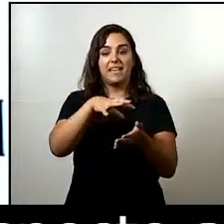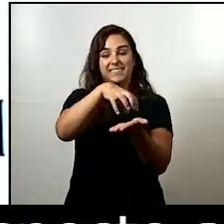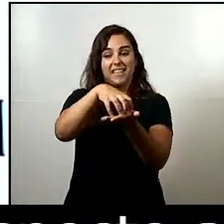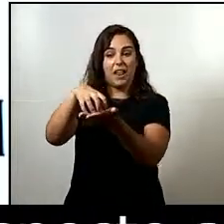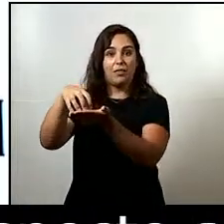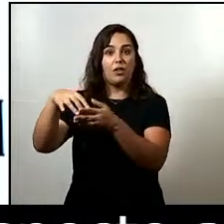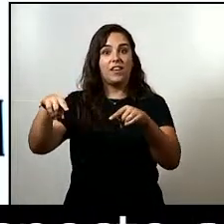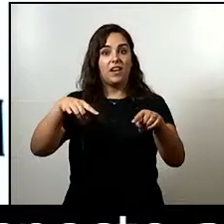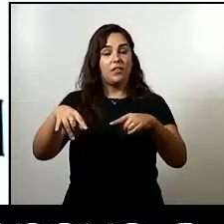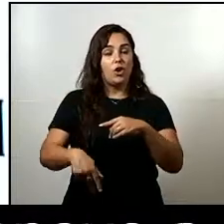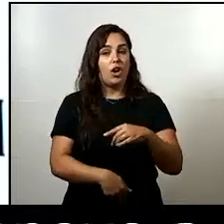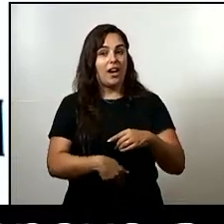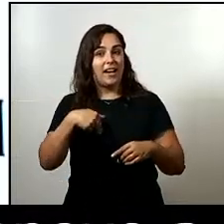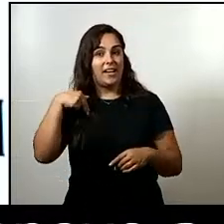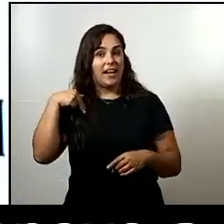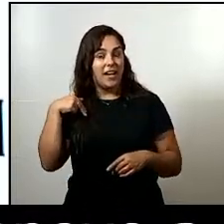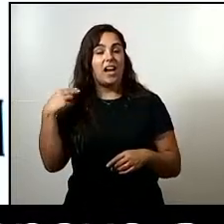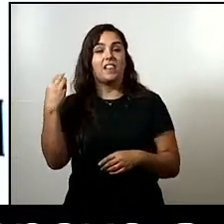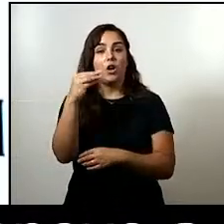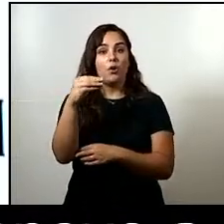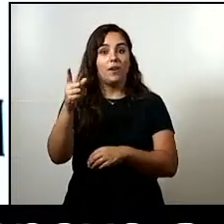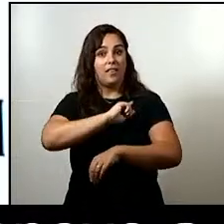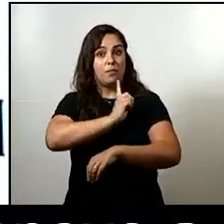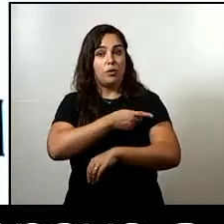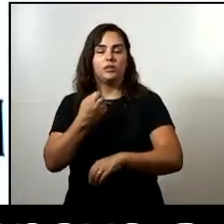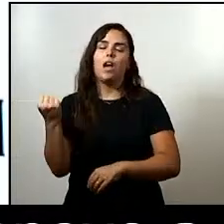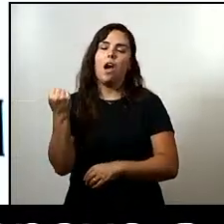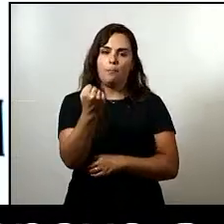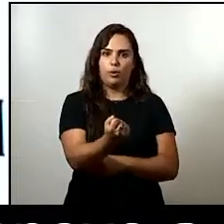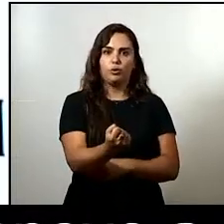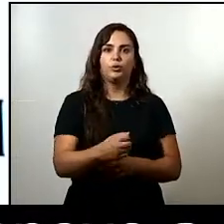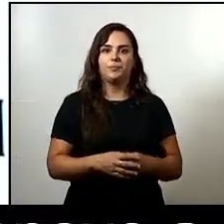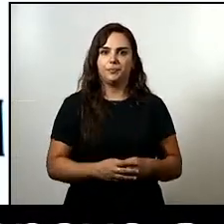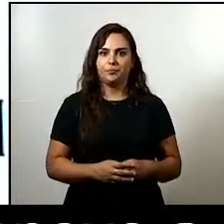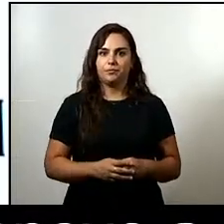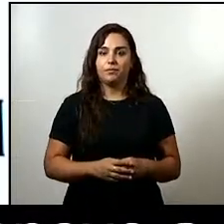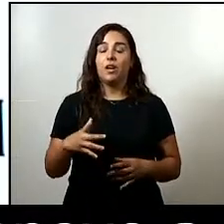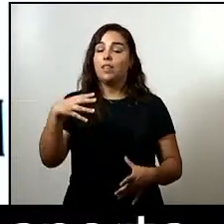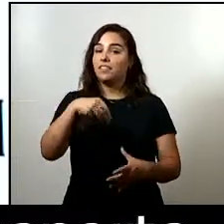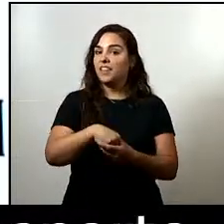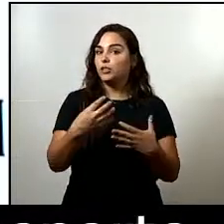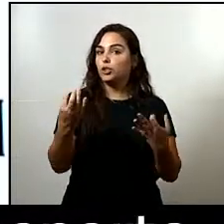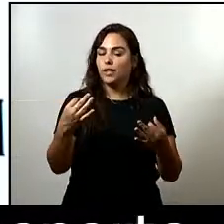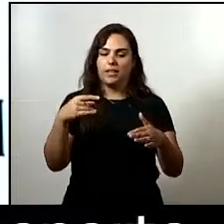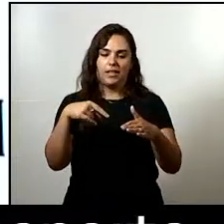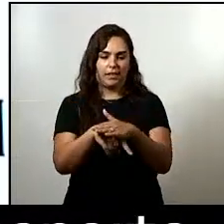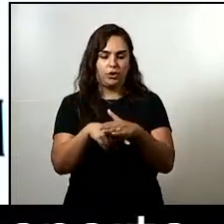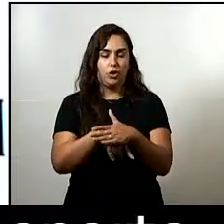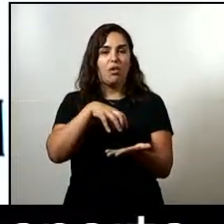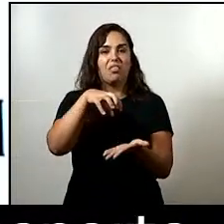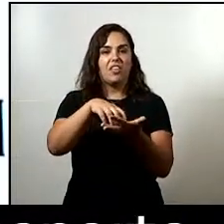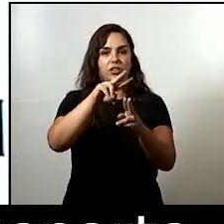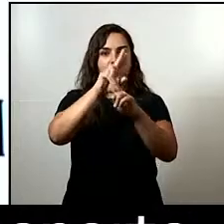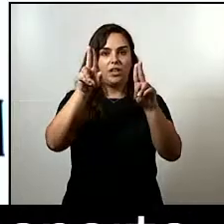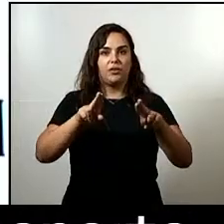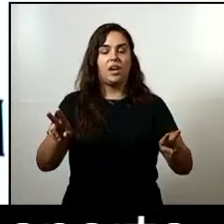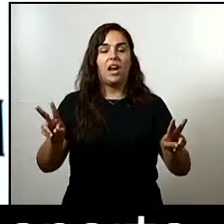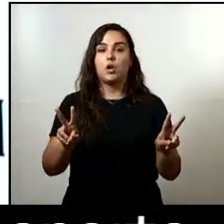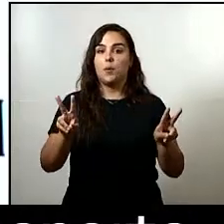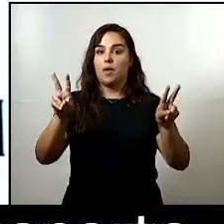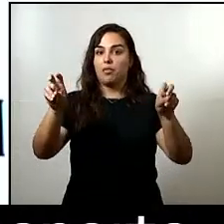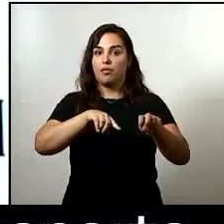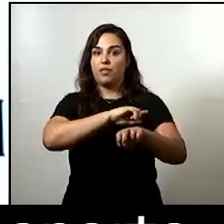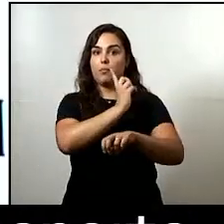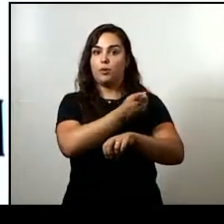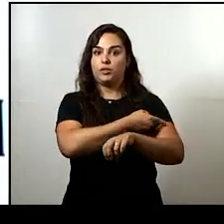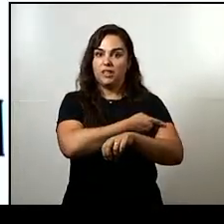de la Dirección General de Jóvenes y Deporte. Aquí se incluye la gestión del Centro Internacional de Innovación